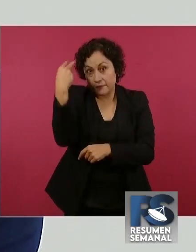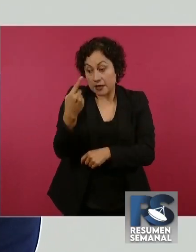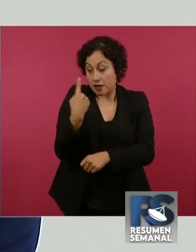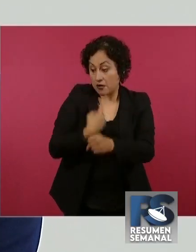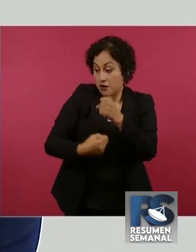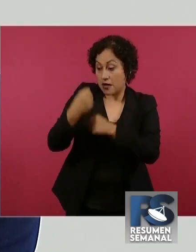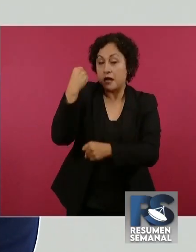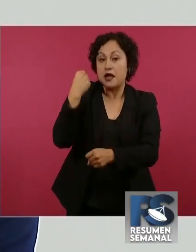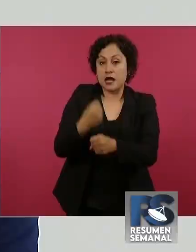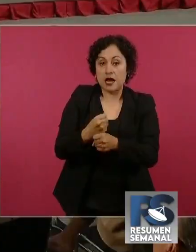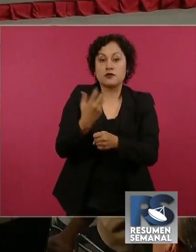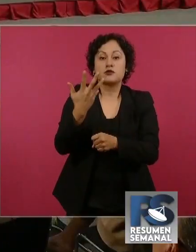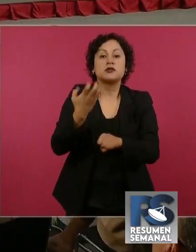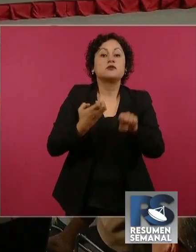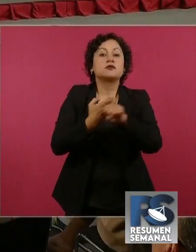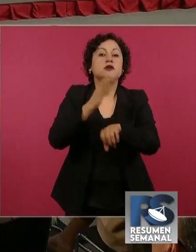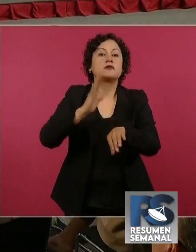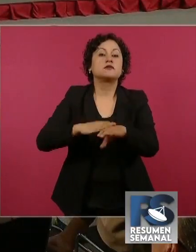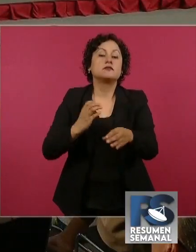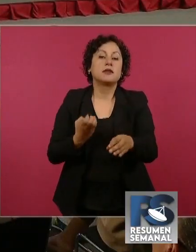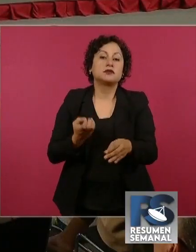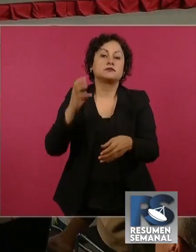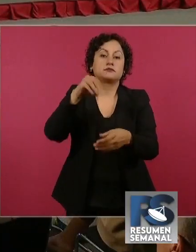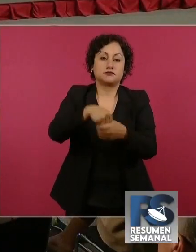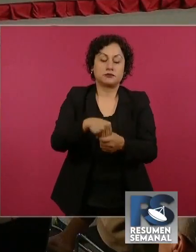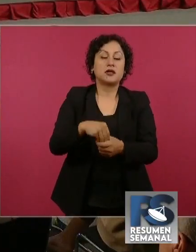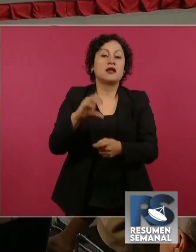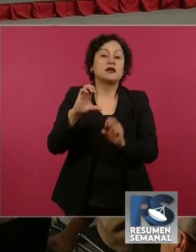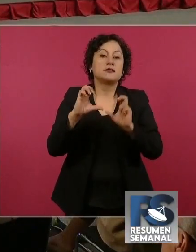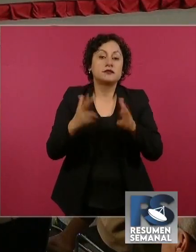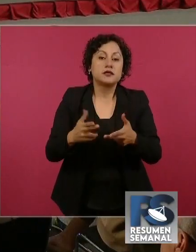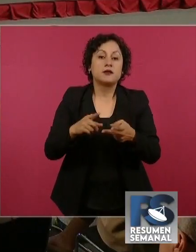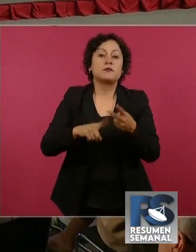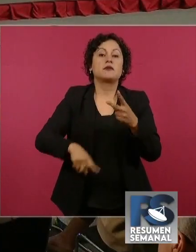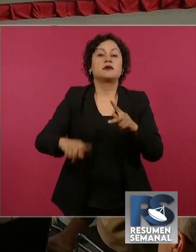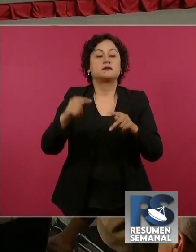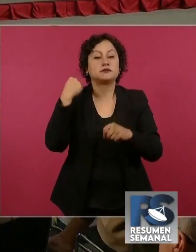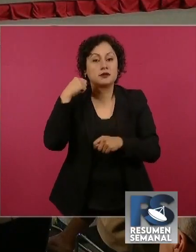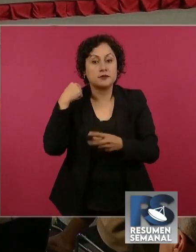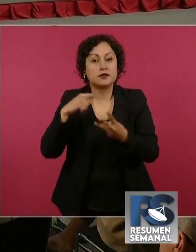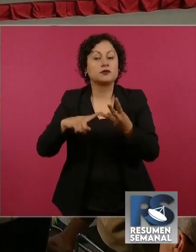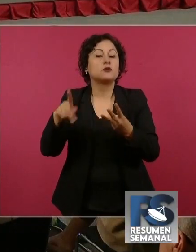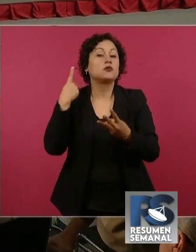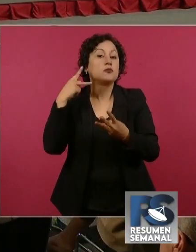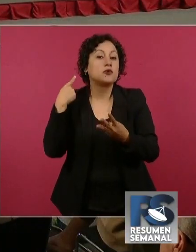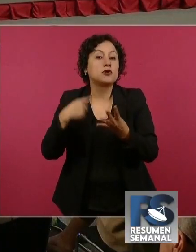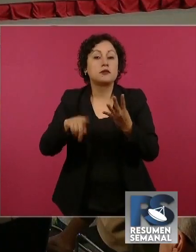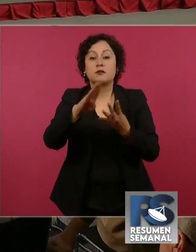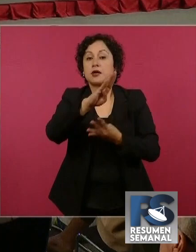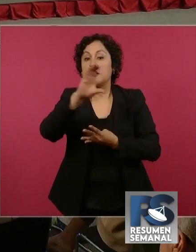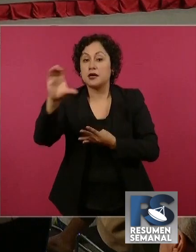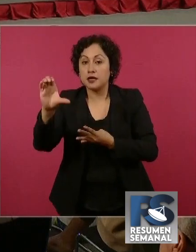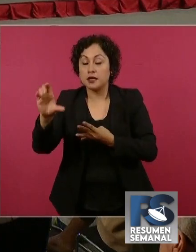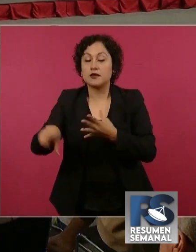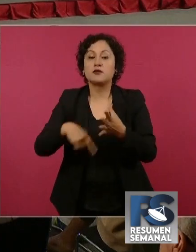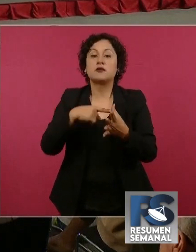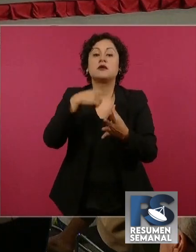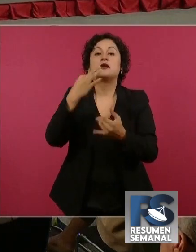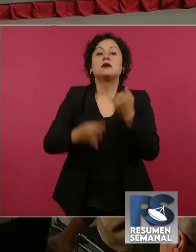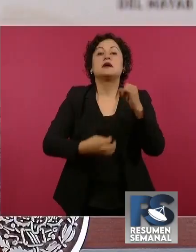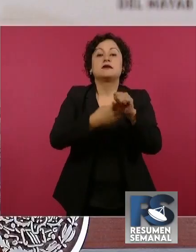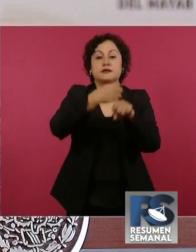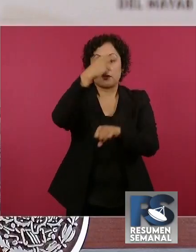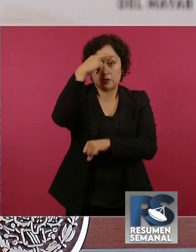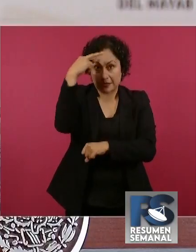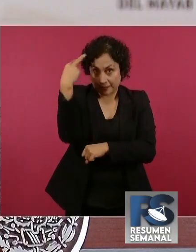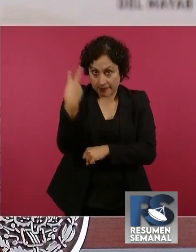Mexicano del Seguro Social afirmó que el programa INS Star será la única institución de salud en el mundo que atienda de manera gratuita a las personas